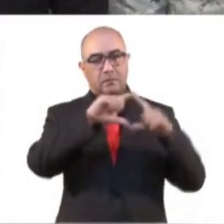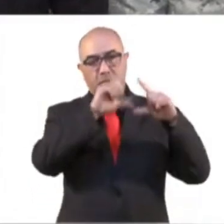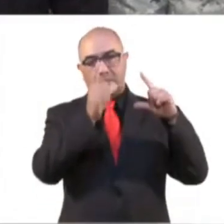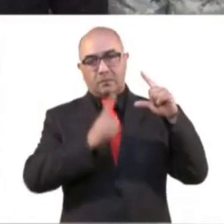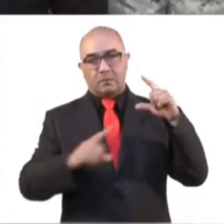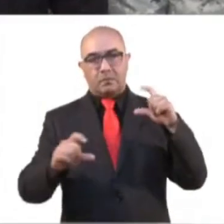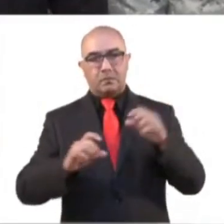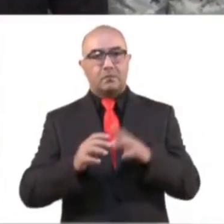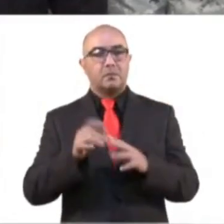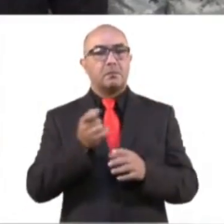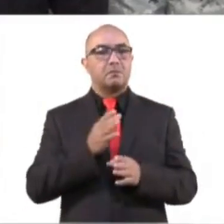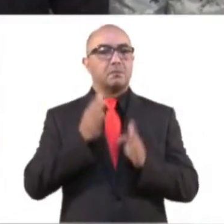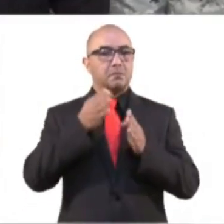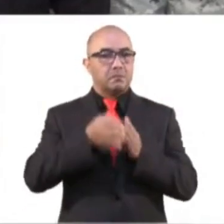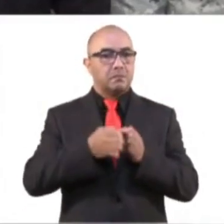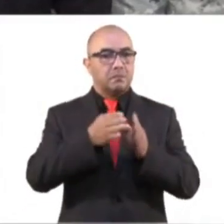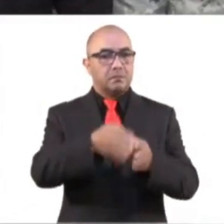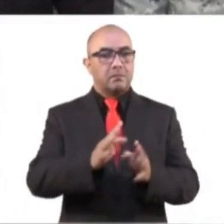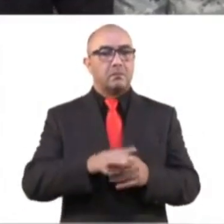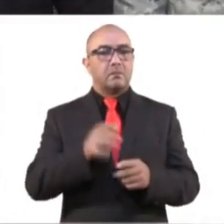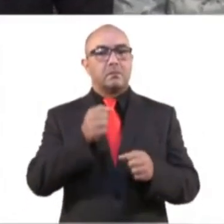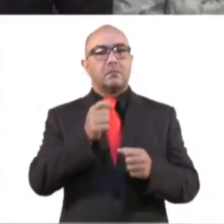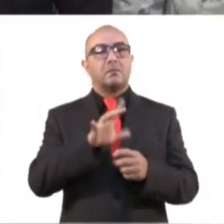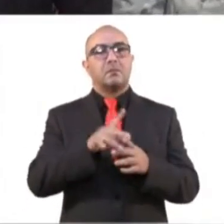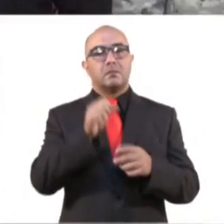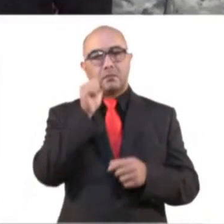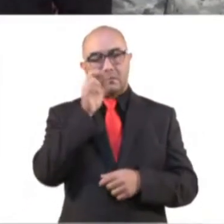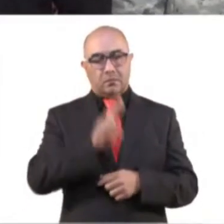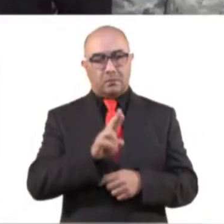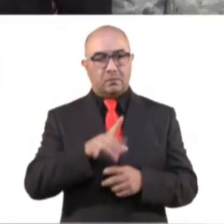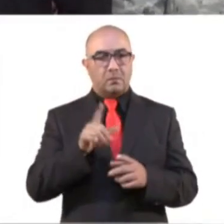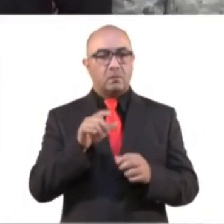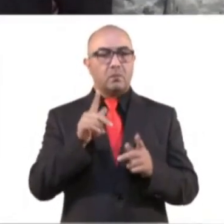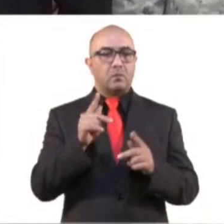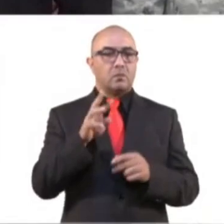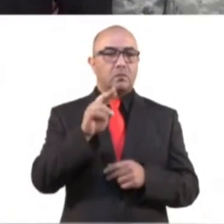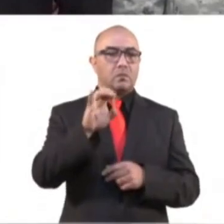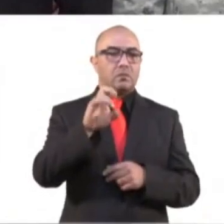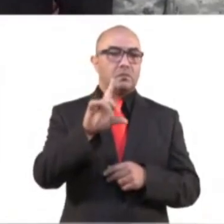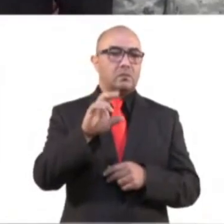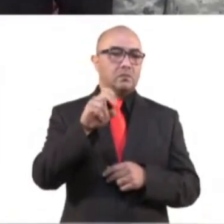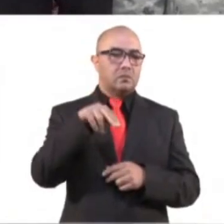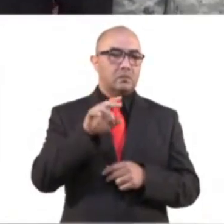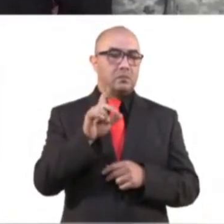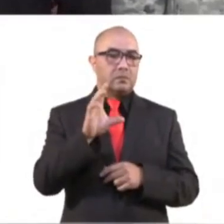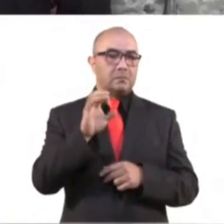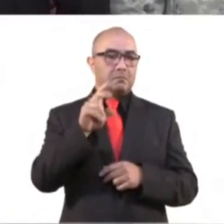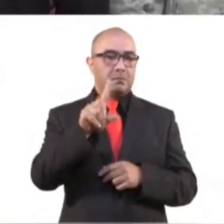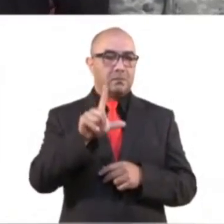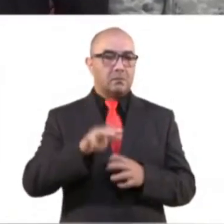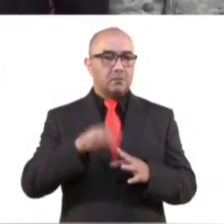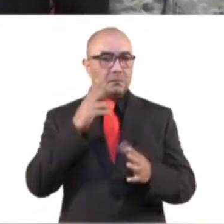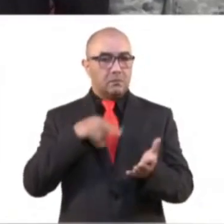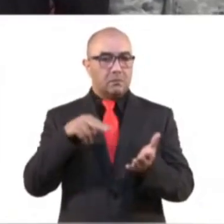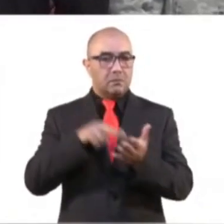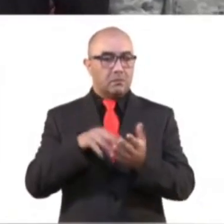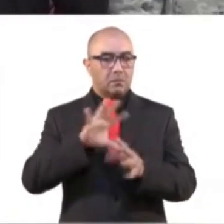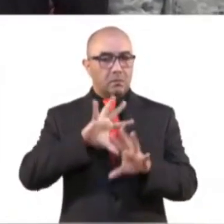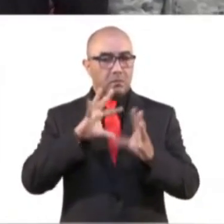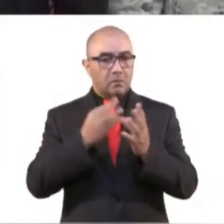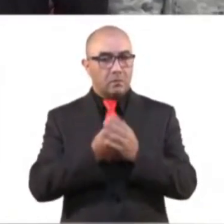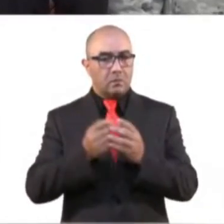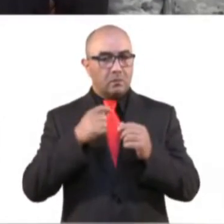la Secretaría de Marina de la secretaría de Protección Civil a través de la coordinación de Protección Civil